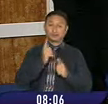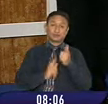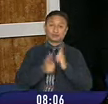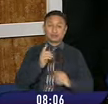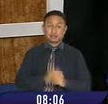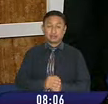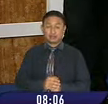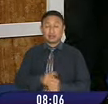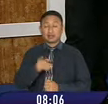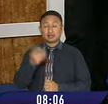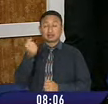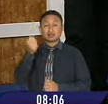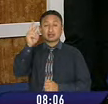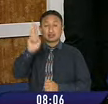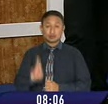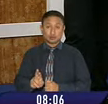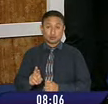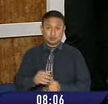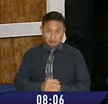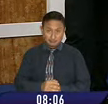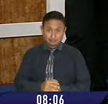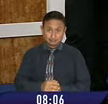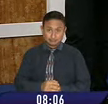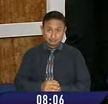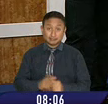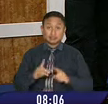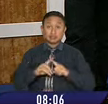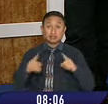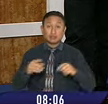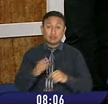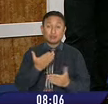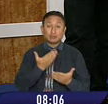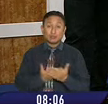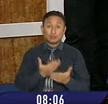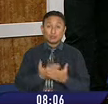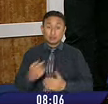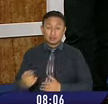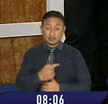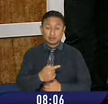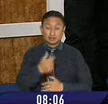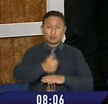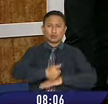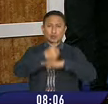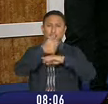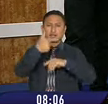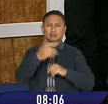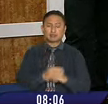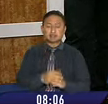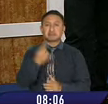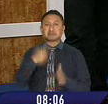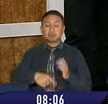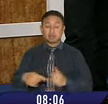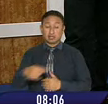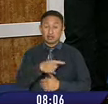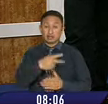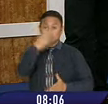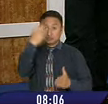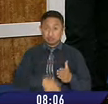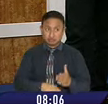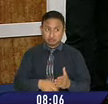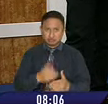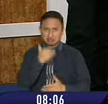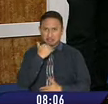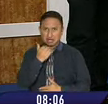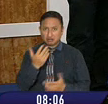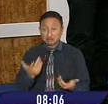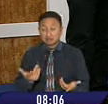una licorería del sur de la capital. Pese a las supuestas evidencias, aún se desconocen si sobre los gendarmes se